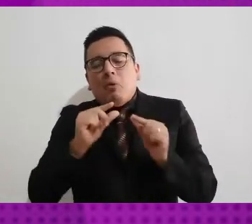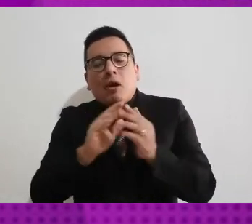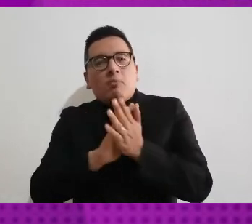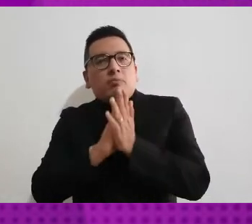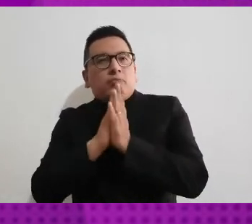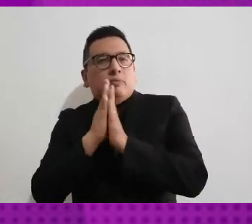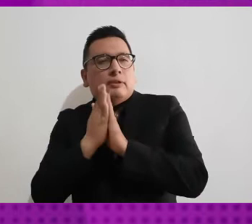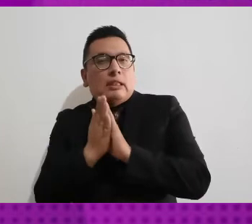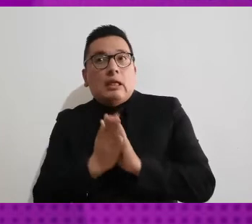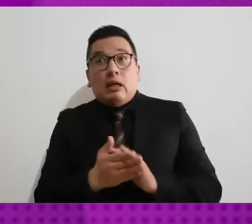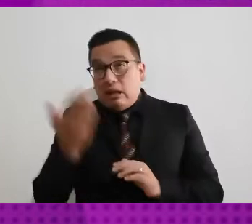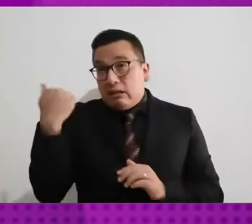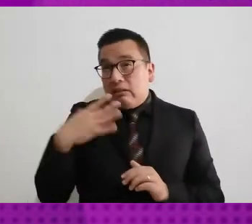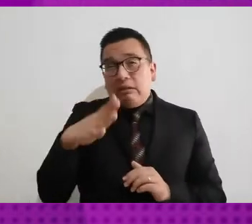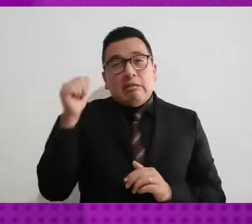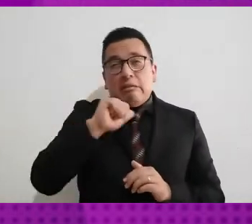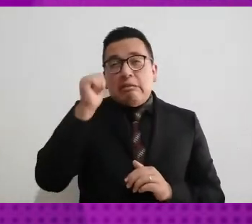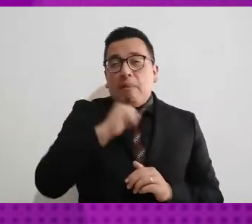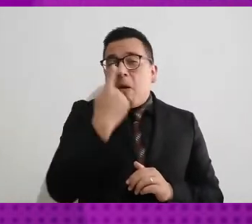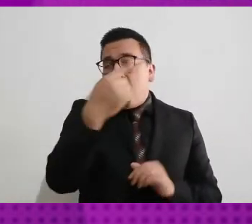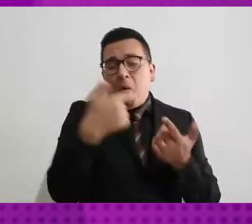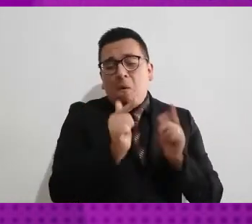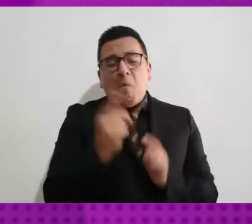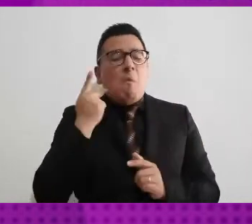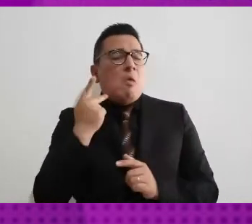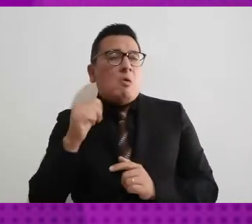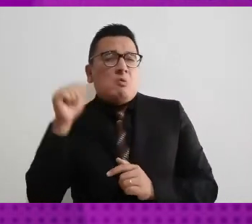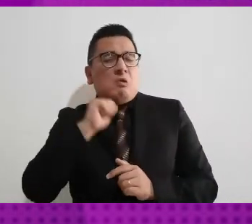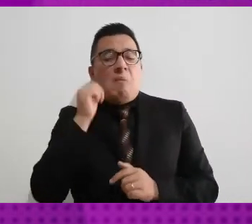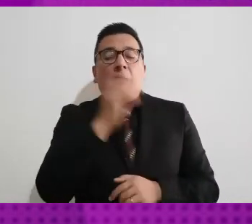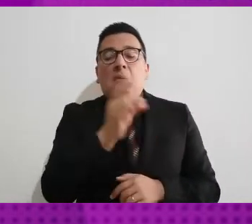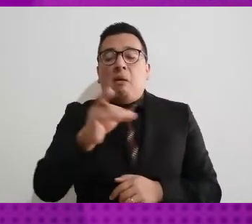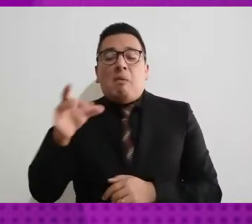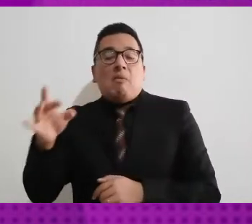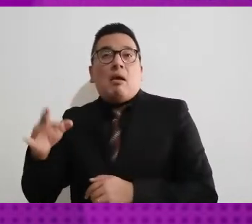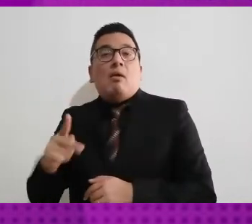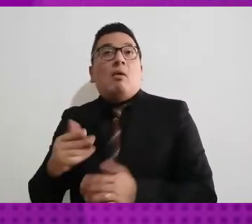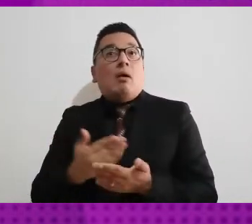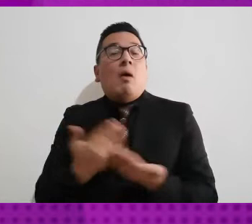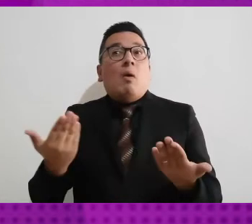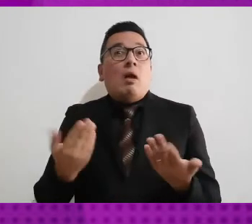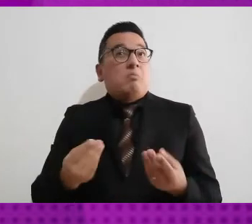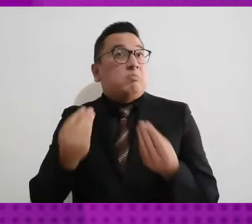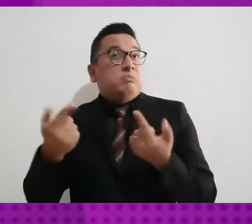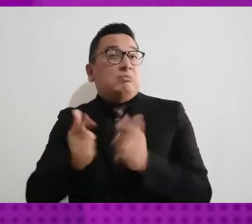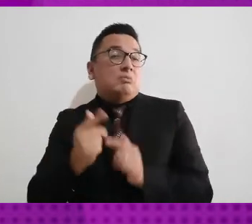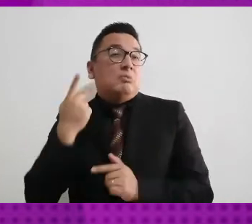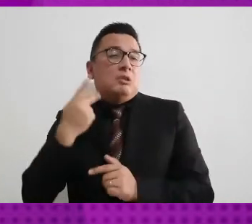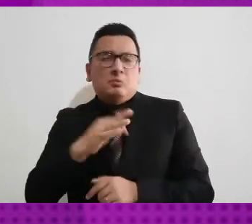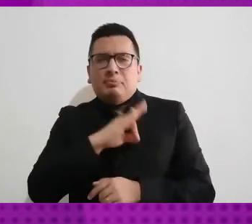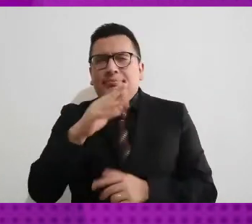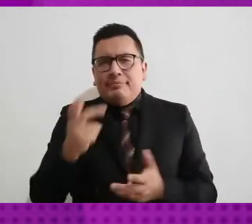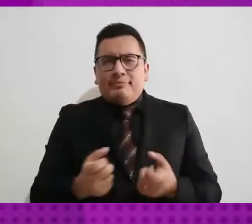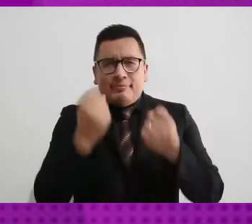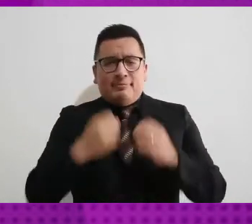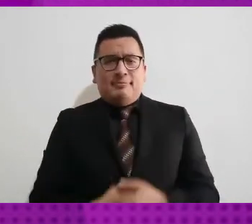sistema donde solo un partido podía ganar y estaba en condiciones de ganar, a un modelo donde muchos partidos tienen posibilidades de ganar.